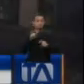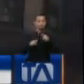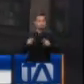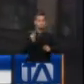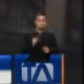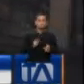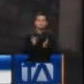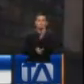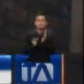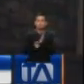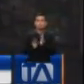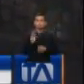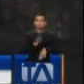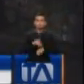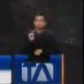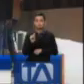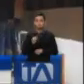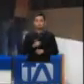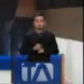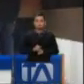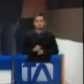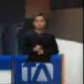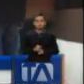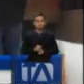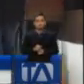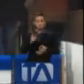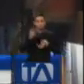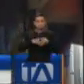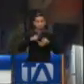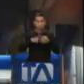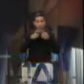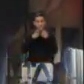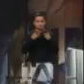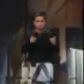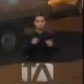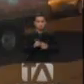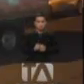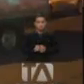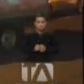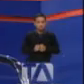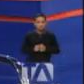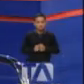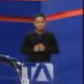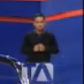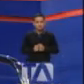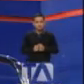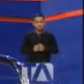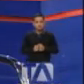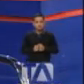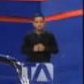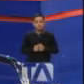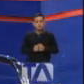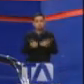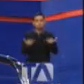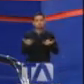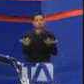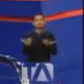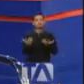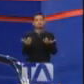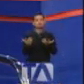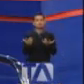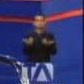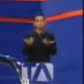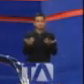detalles sobre este asesinato. En Quito, Ana María Cañizares, 24 horas. Y ahora nos vamos hasta el